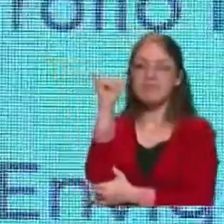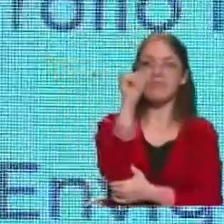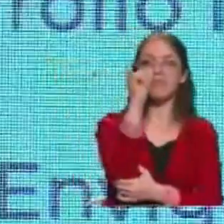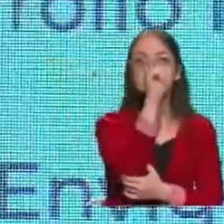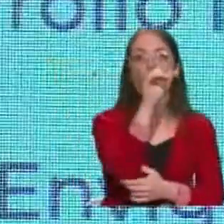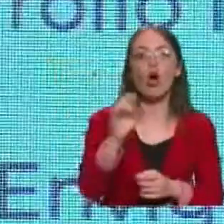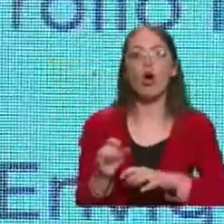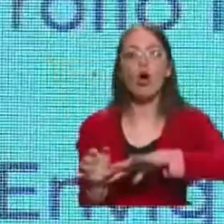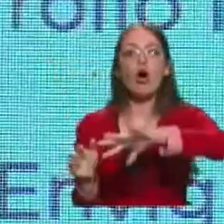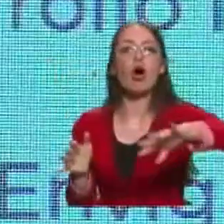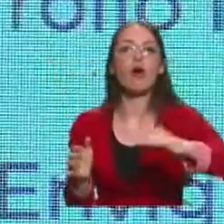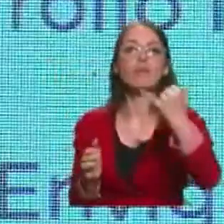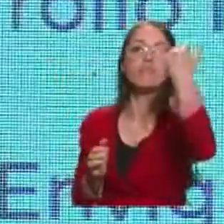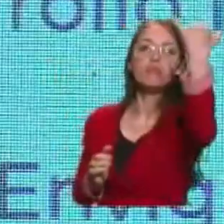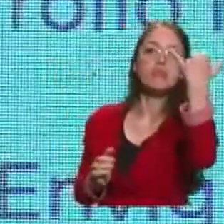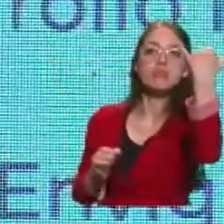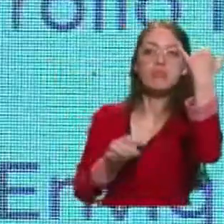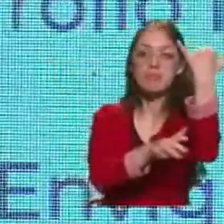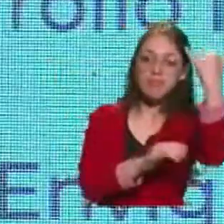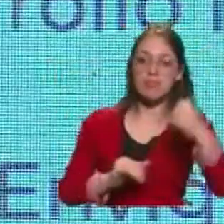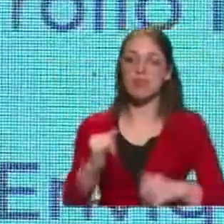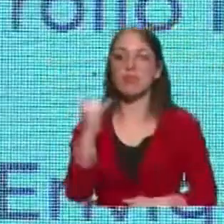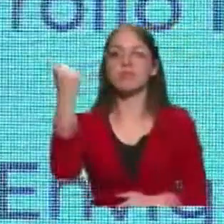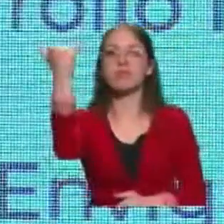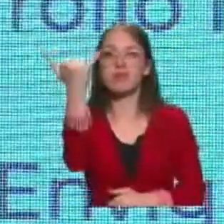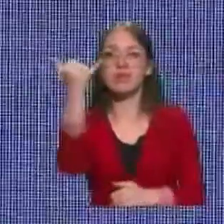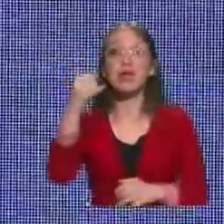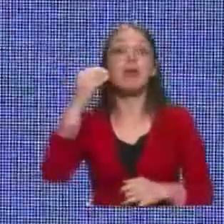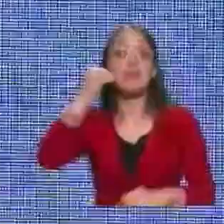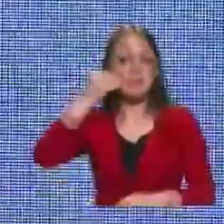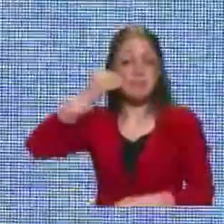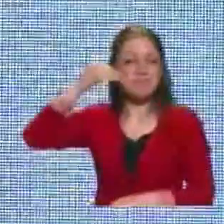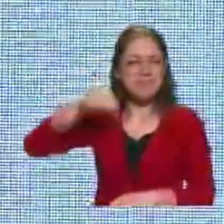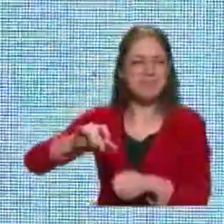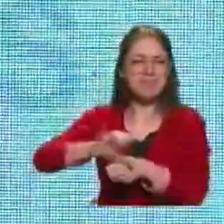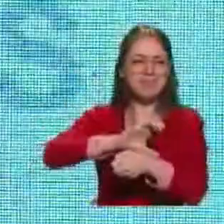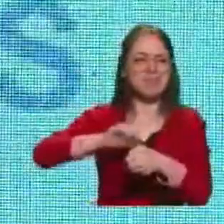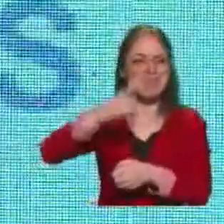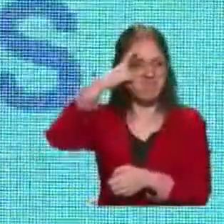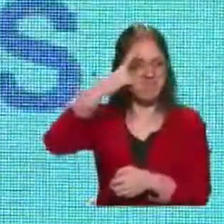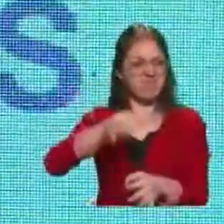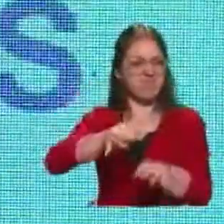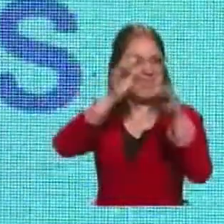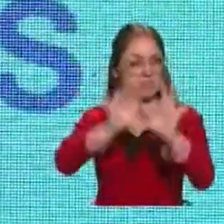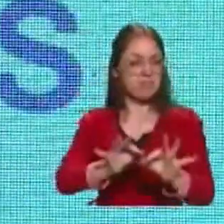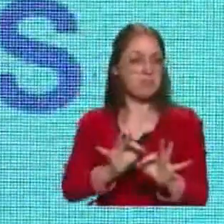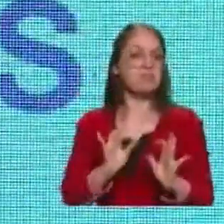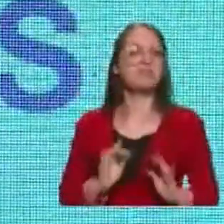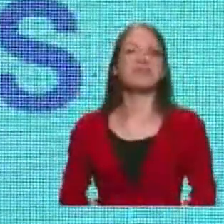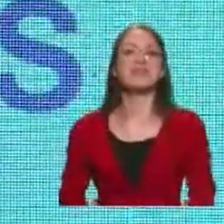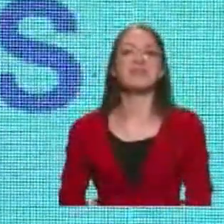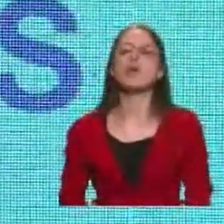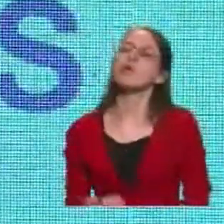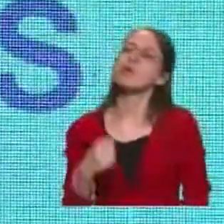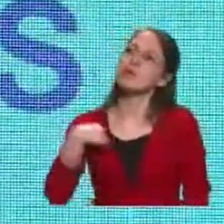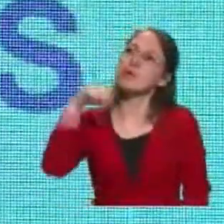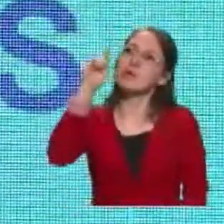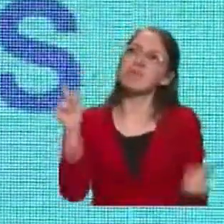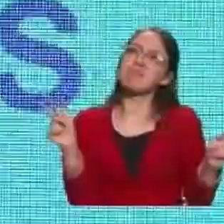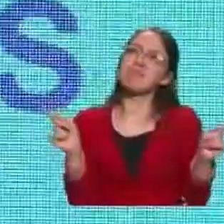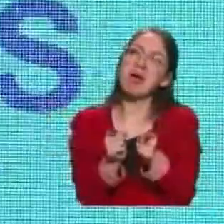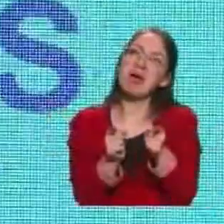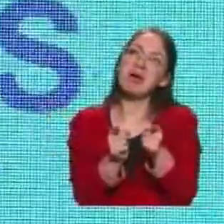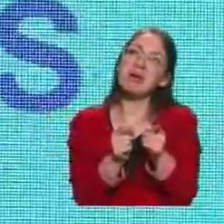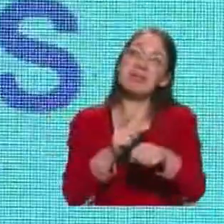a hacer en este gobierno por una verdadera ciudad envigado una ciudad inteligente creo que pues en resumidas cuentas